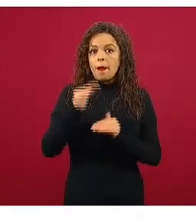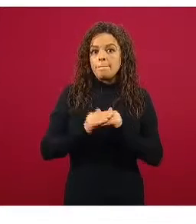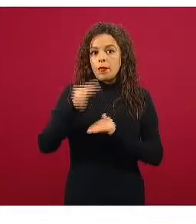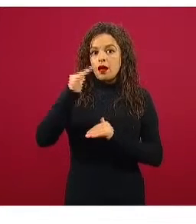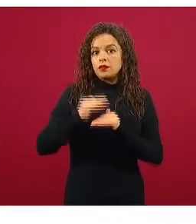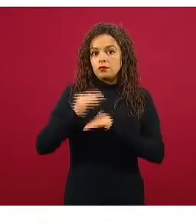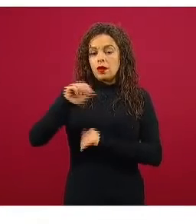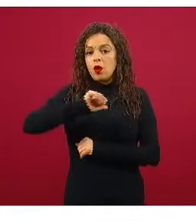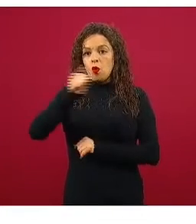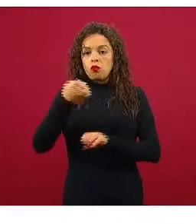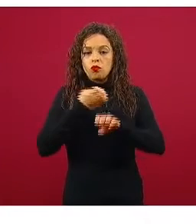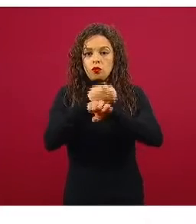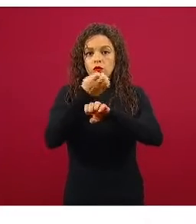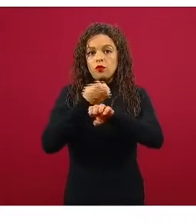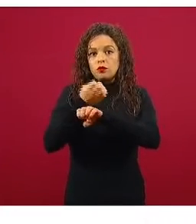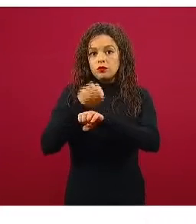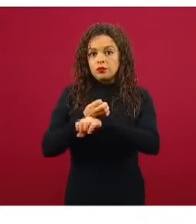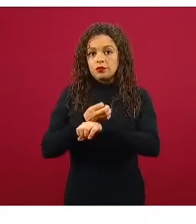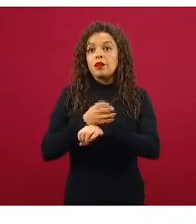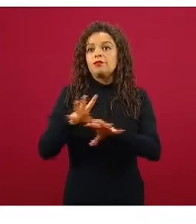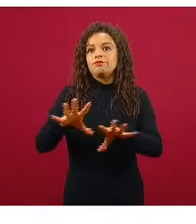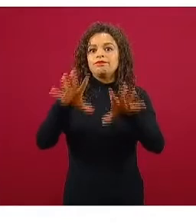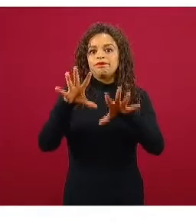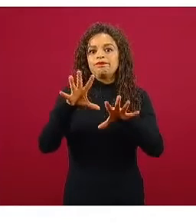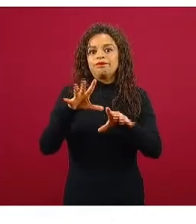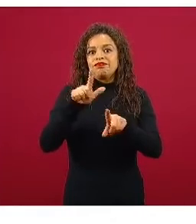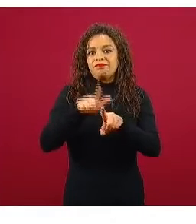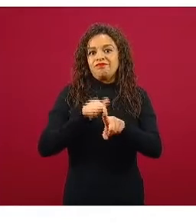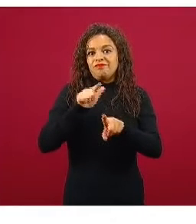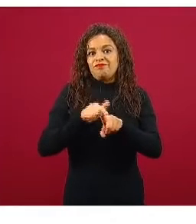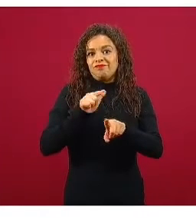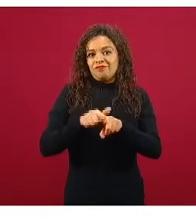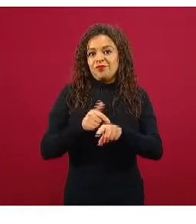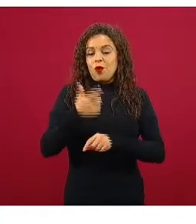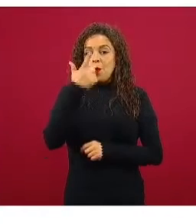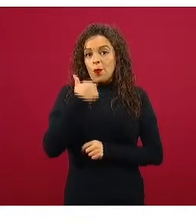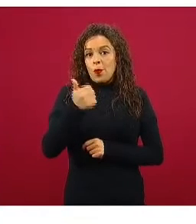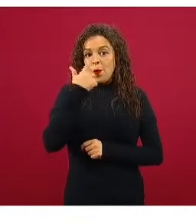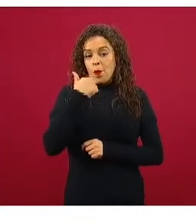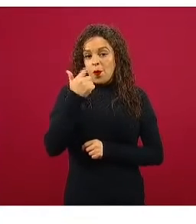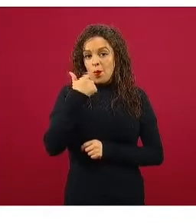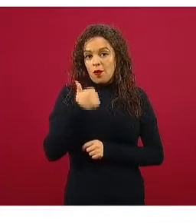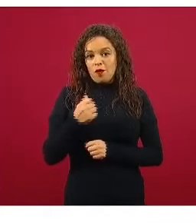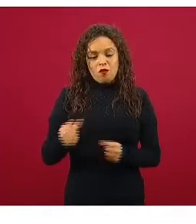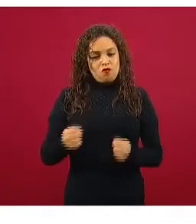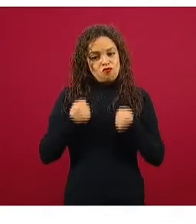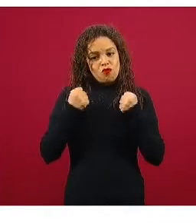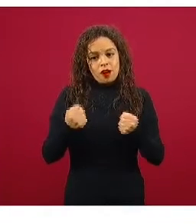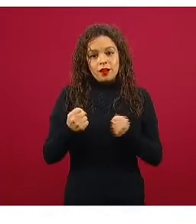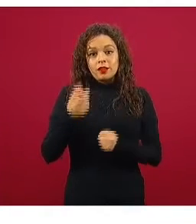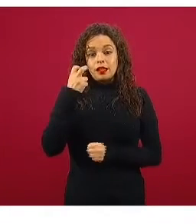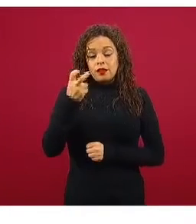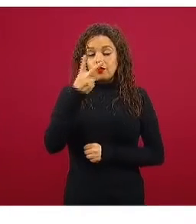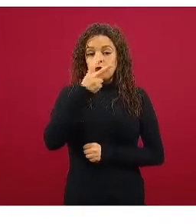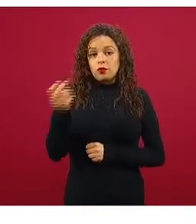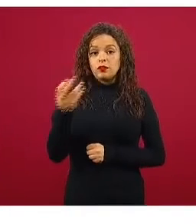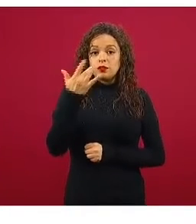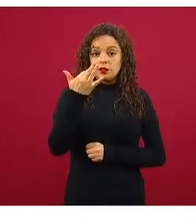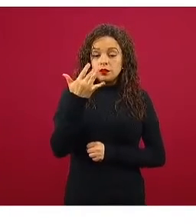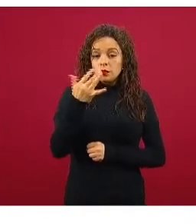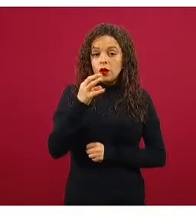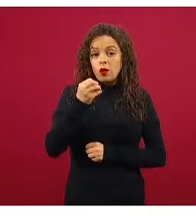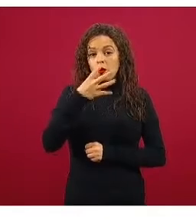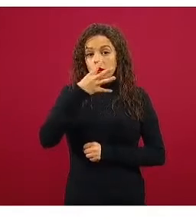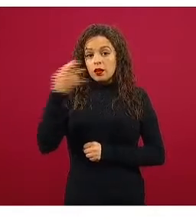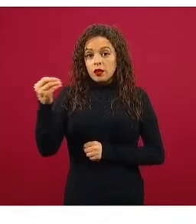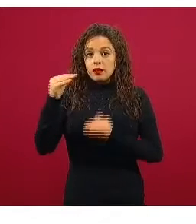estados a este color rojo intenso, que nos habla de que superan los 250, 500 casos